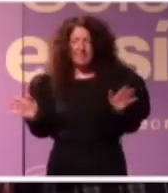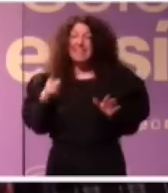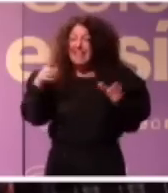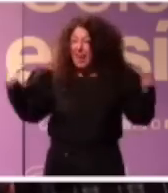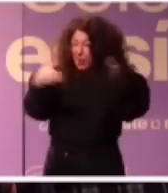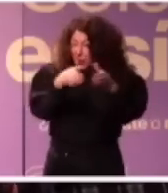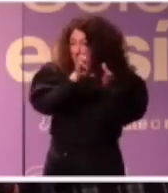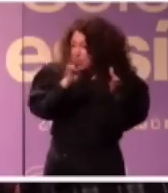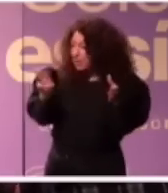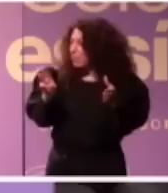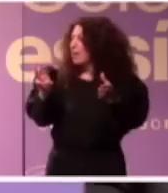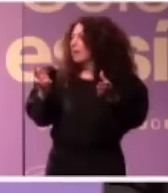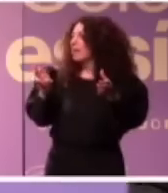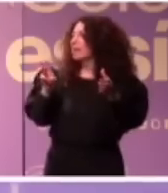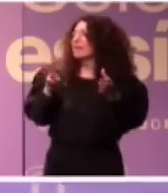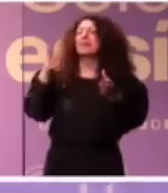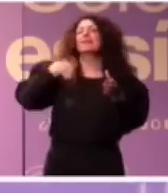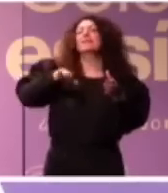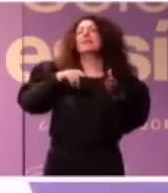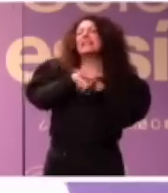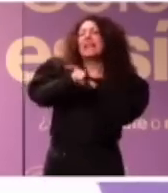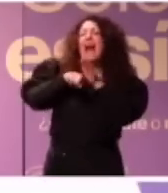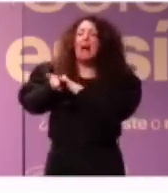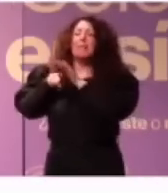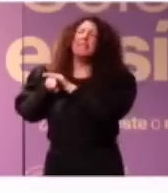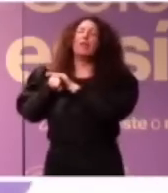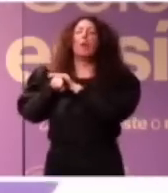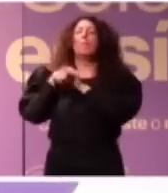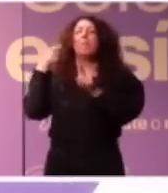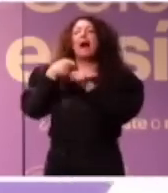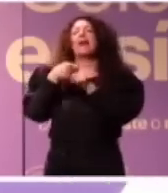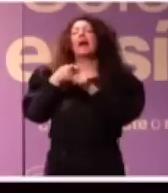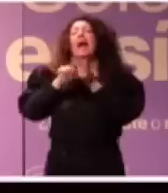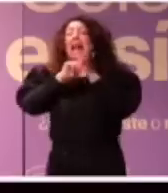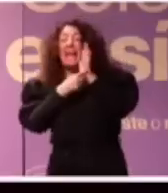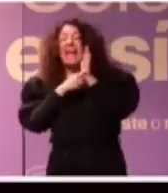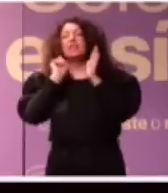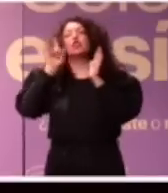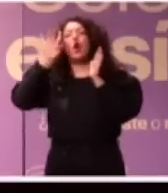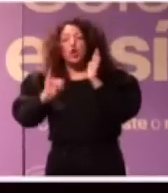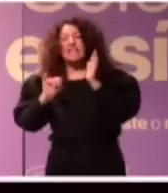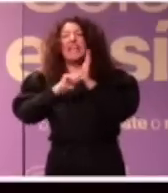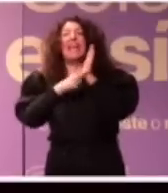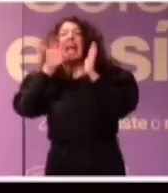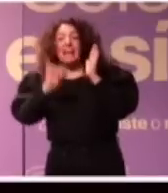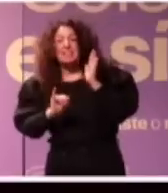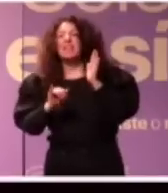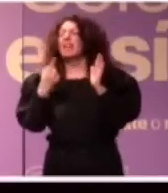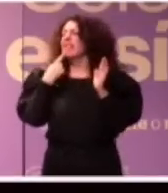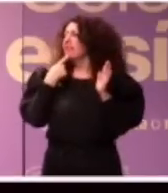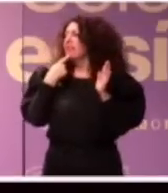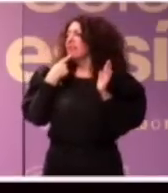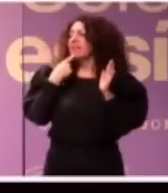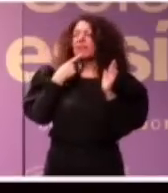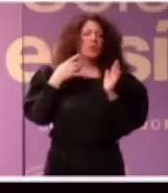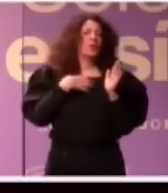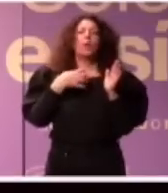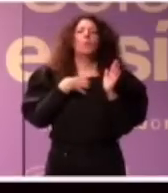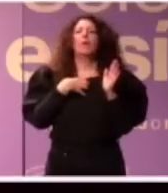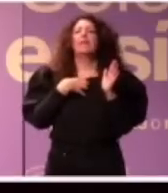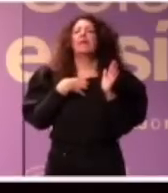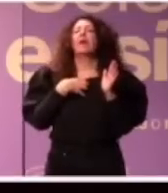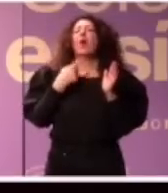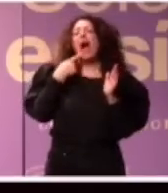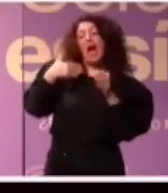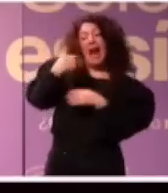Un partido que se pasó la tramitación parlamentaria de la ley Solo Sí Es Sí, diciendo que ya no se nos iba a poder echar ni